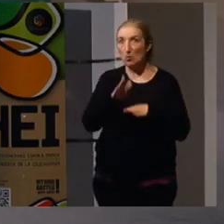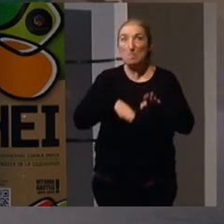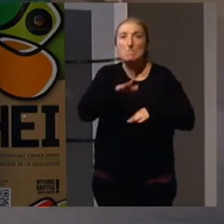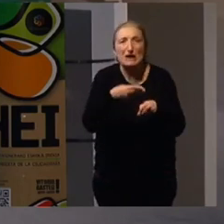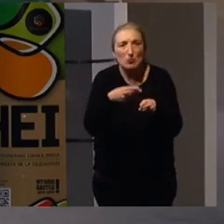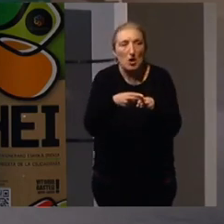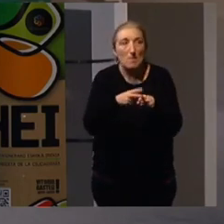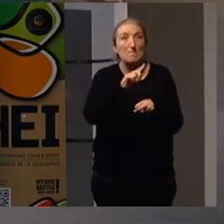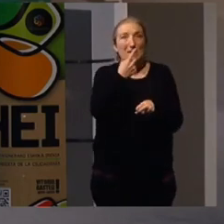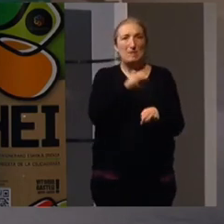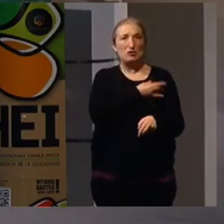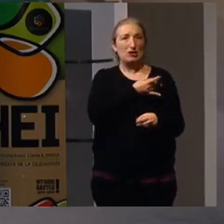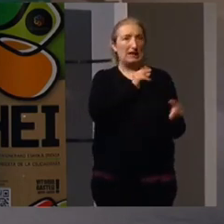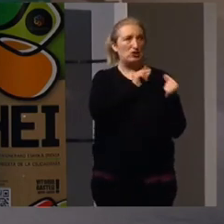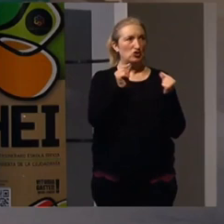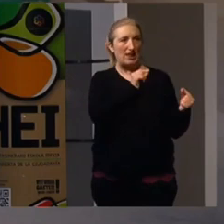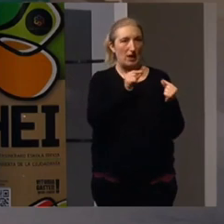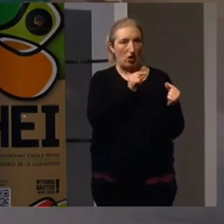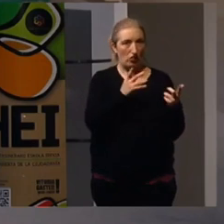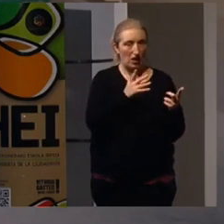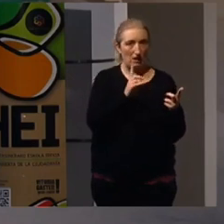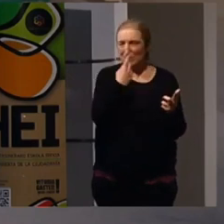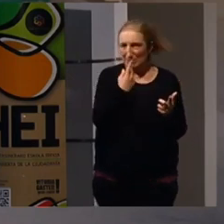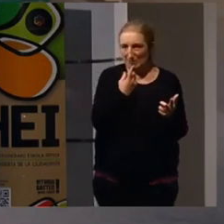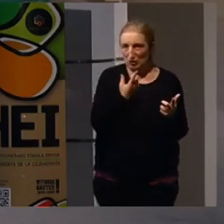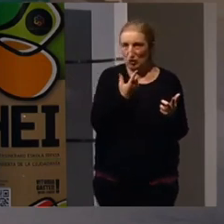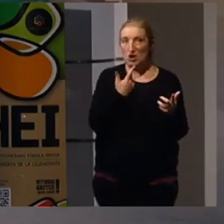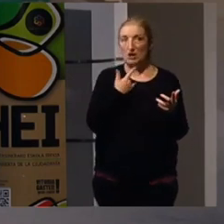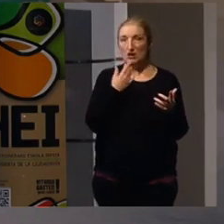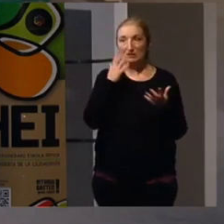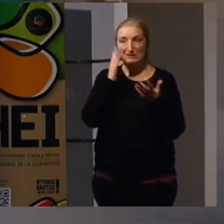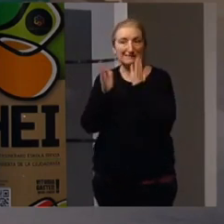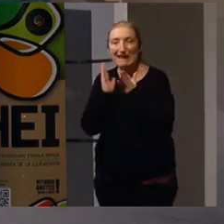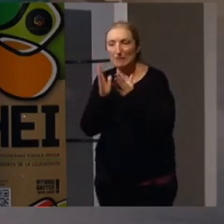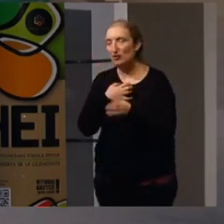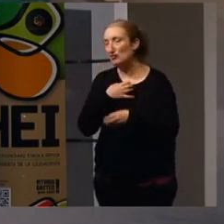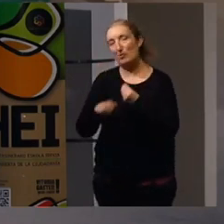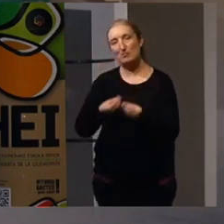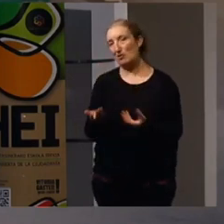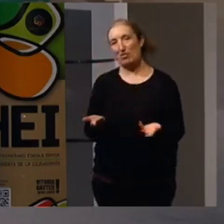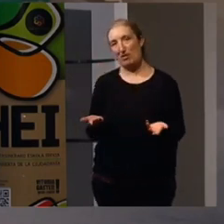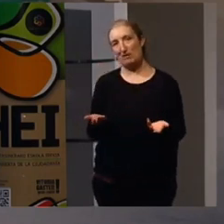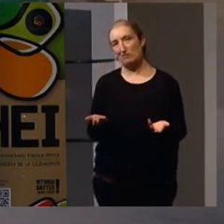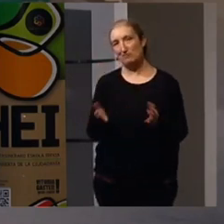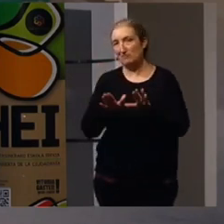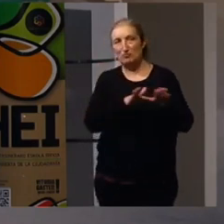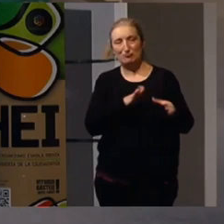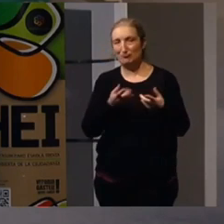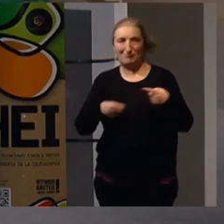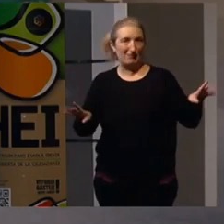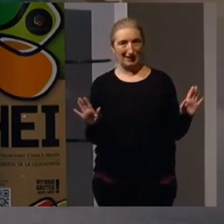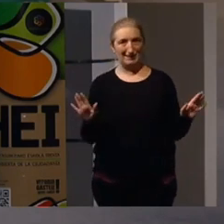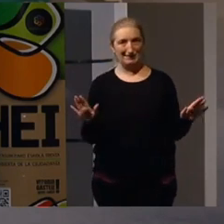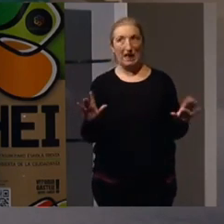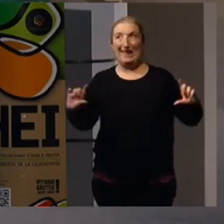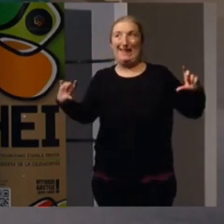político sin negociarlo primero con los sindicatos, ¿vale? Los terapeutas no podemos hacer eso. O sea, la gente